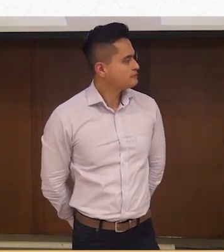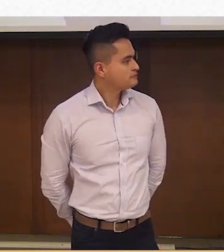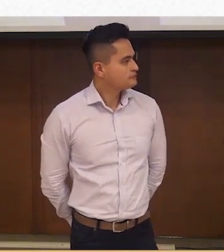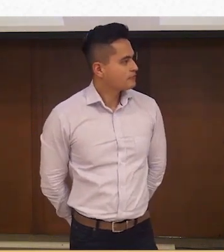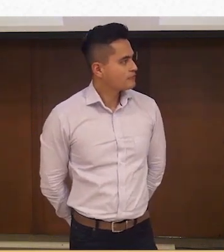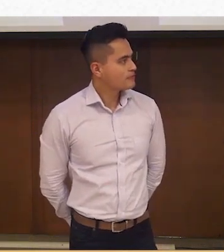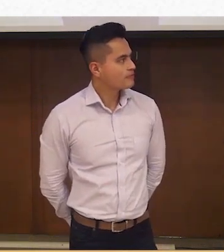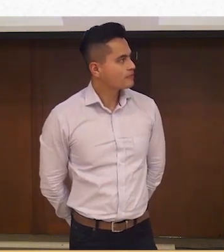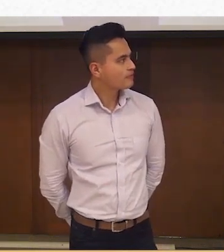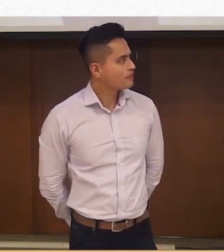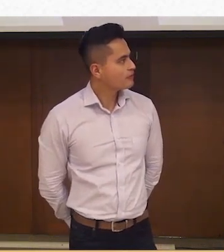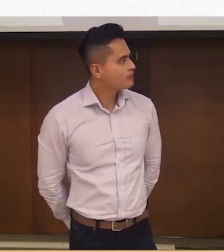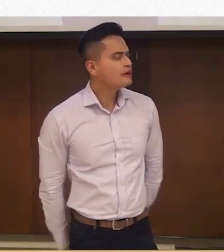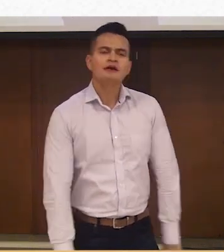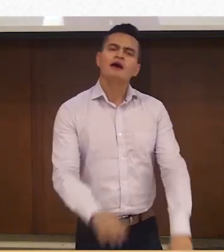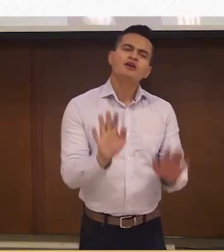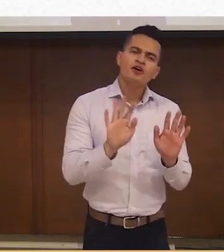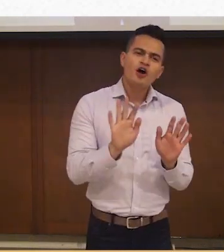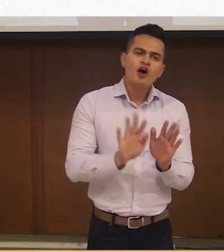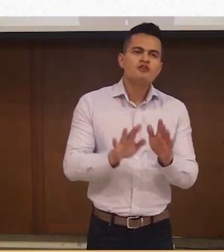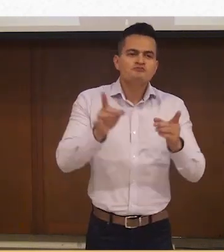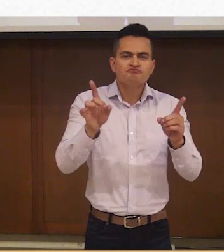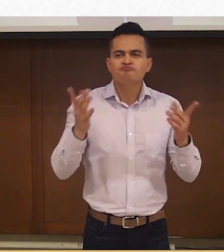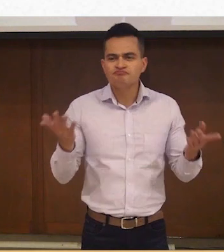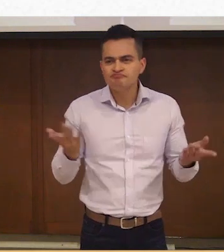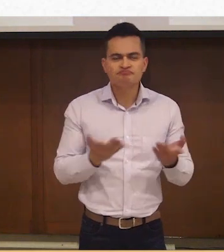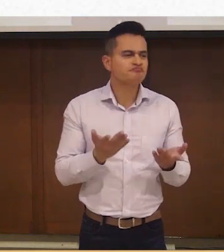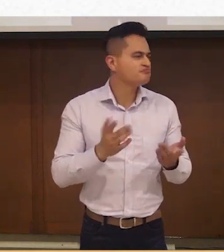Sí, hola. No, pero de todas maneras,